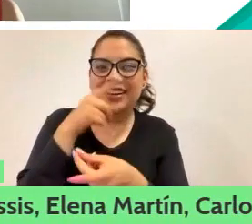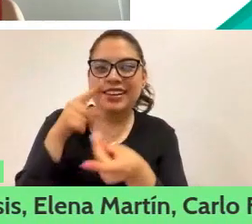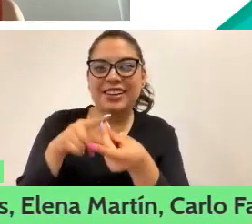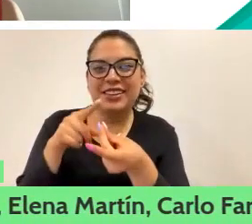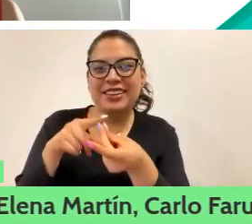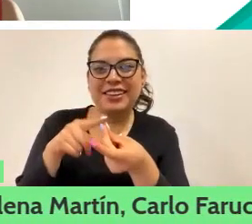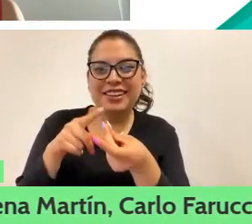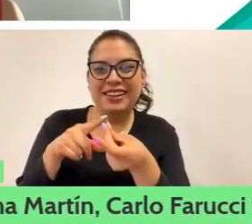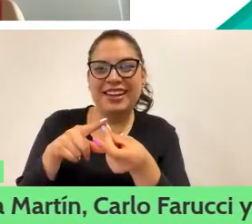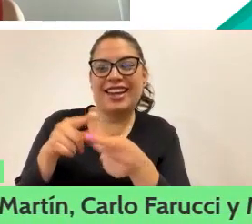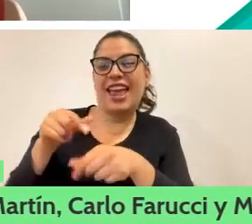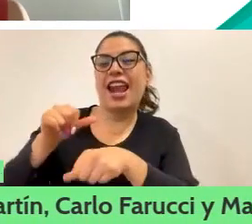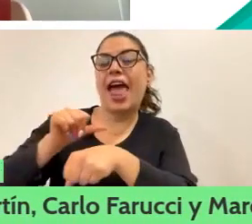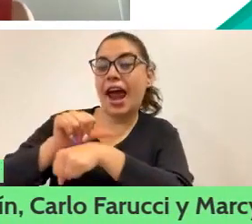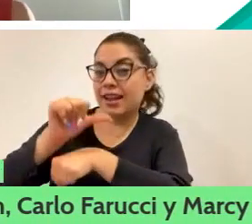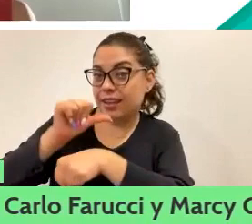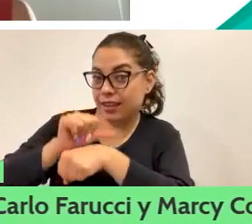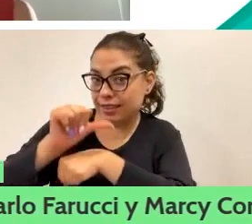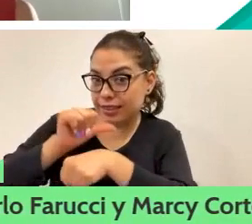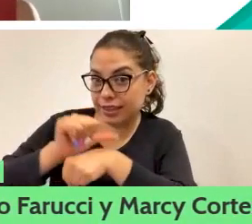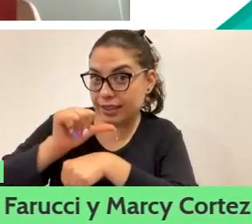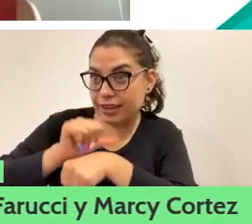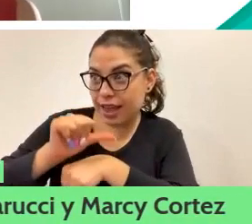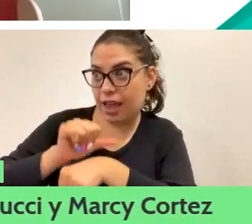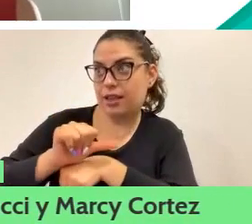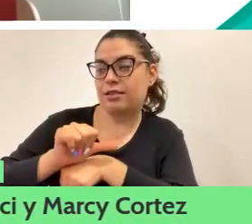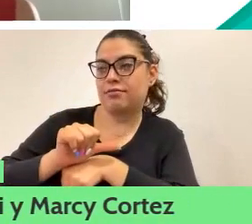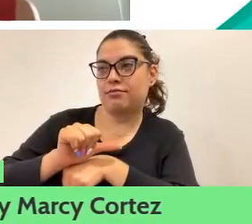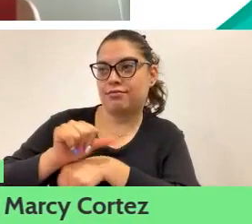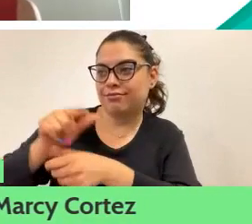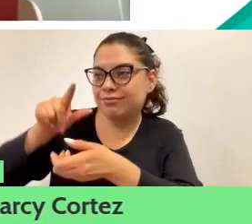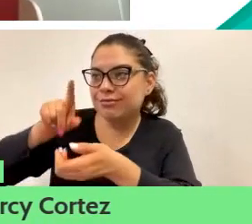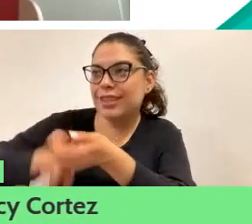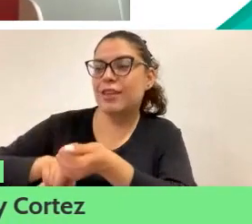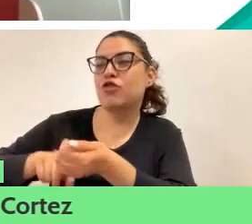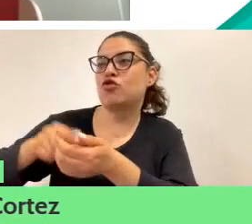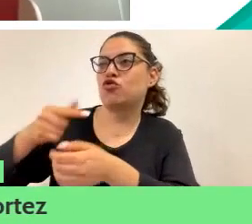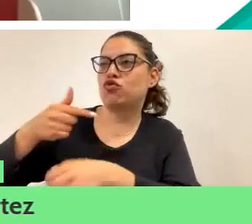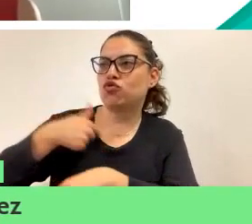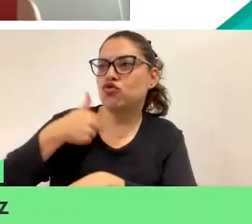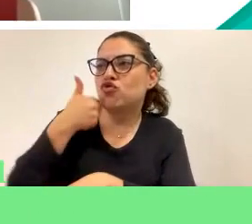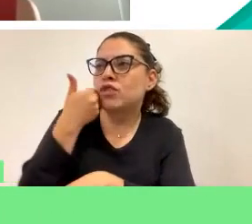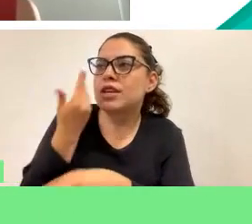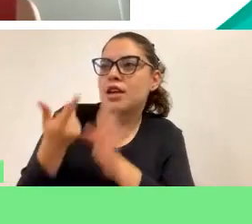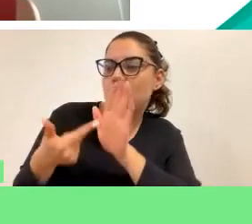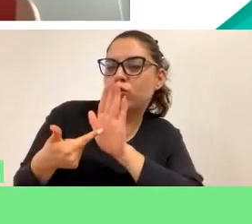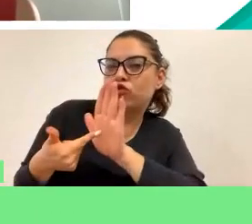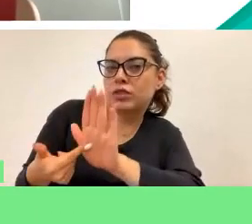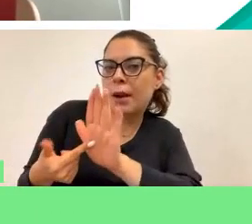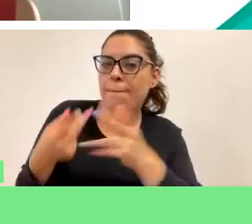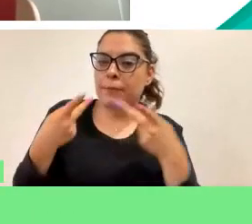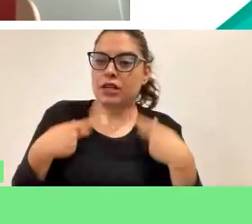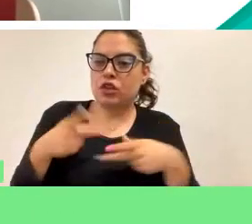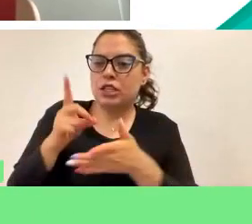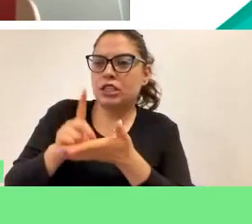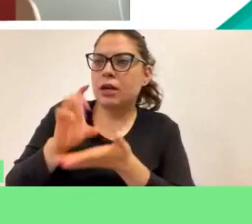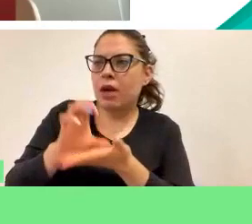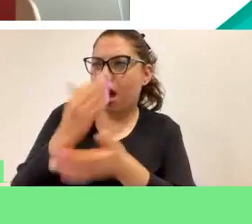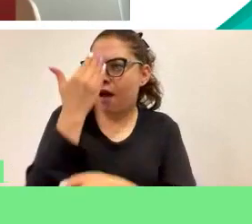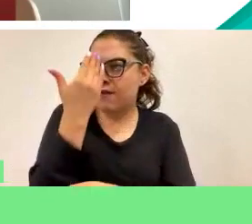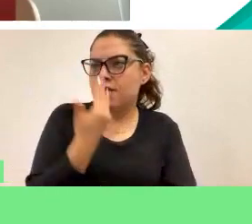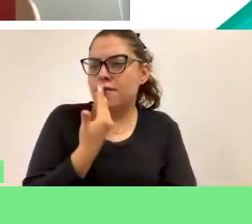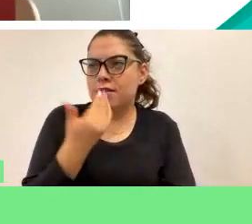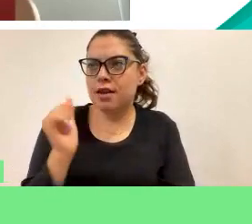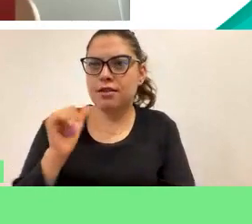Y ahí es donde queremos mostrar el potencial de las personas con discapacidad. En Buenas Manos nace